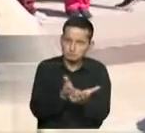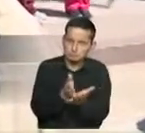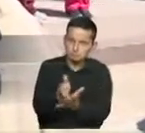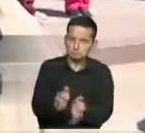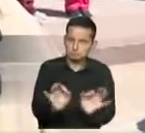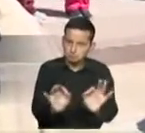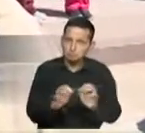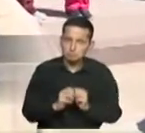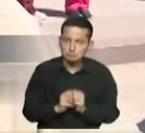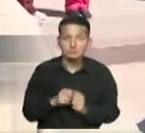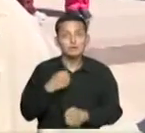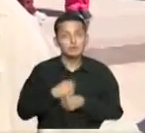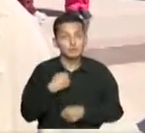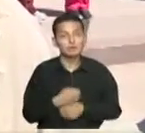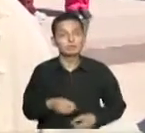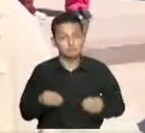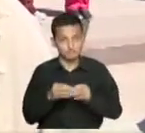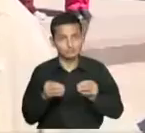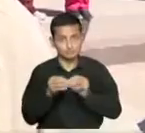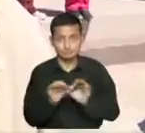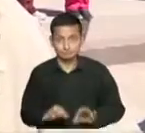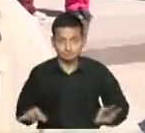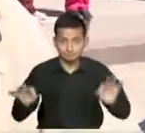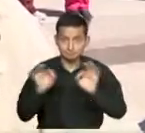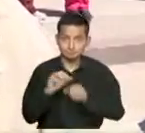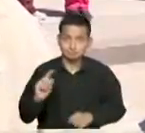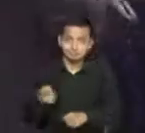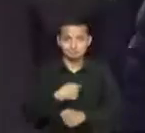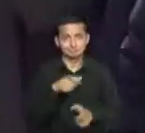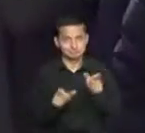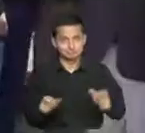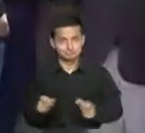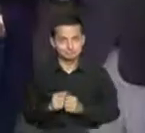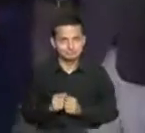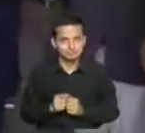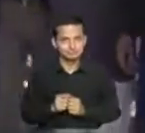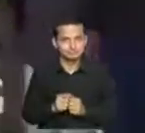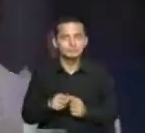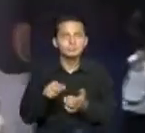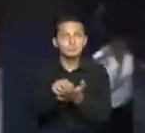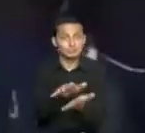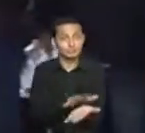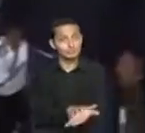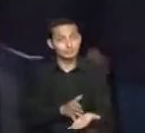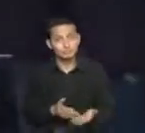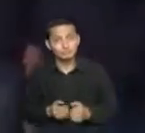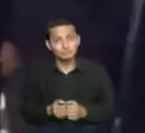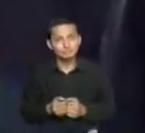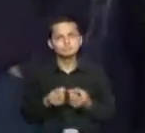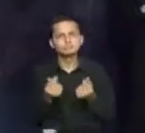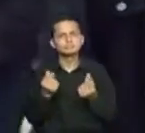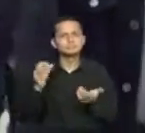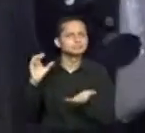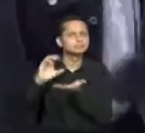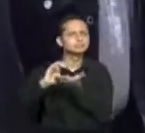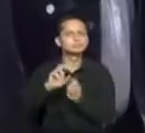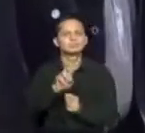tener fuentes de trabajo, que eso es lo importante para nuestros pueblos, ¿no? El proyecto Río Blanco cuenta con una inversión